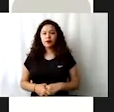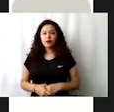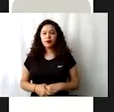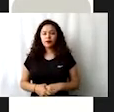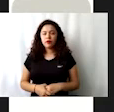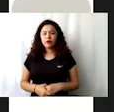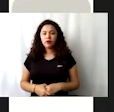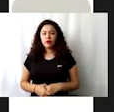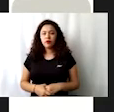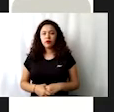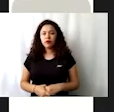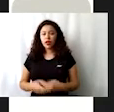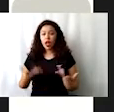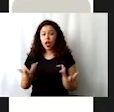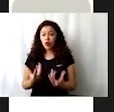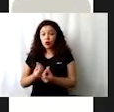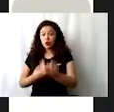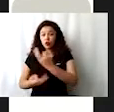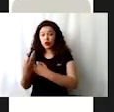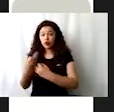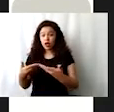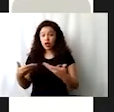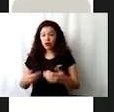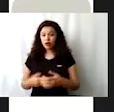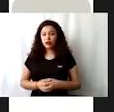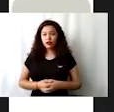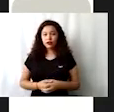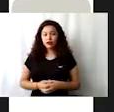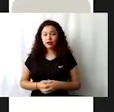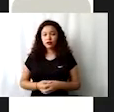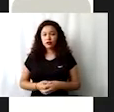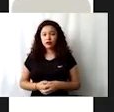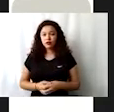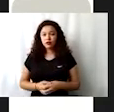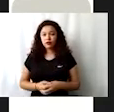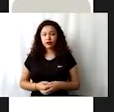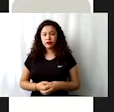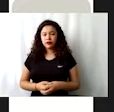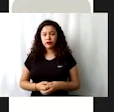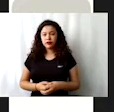¡Ahora todos juntos!